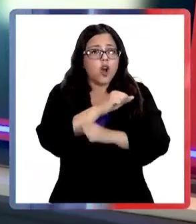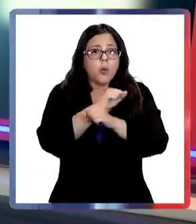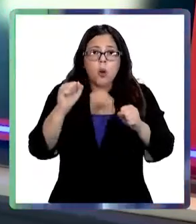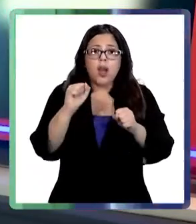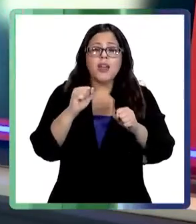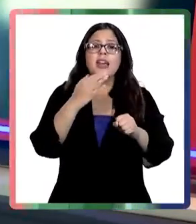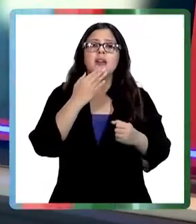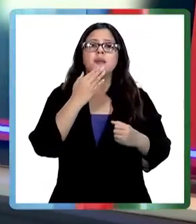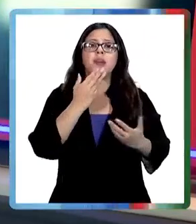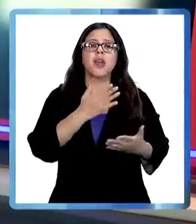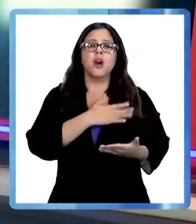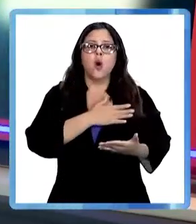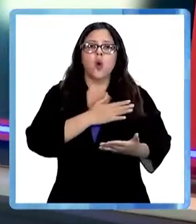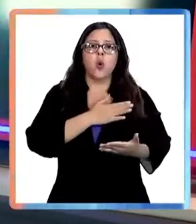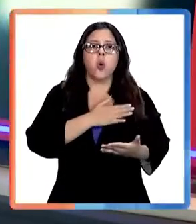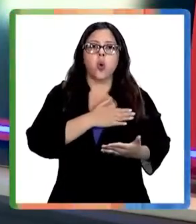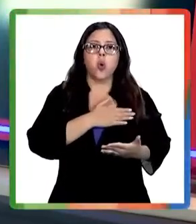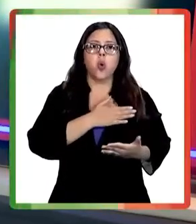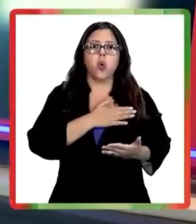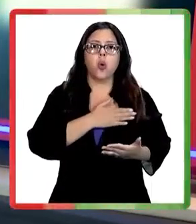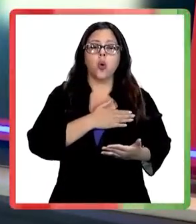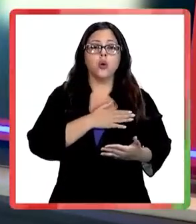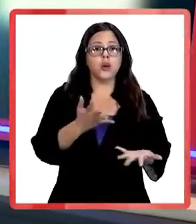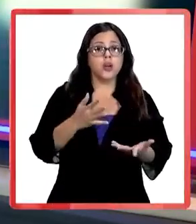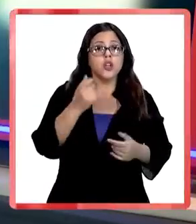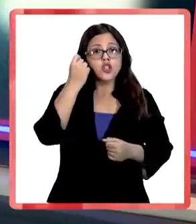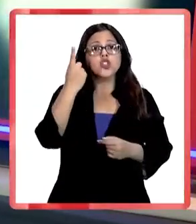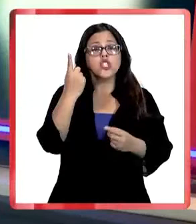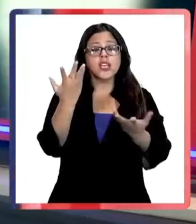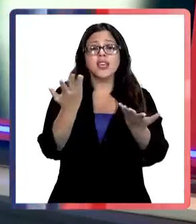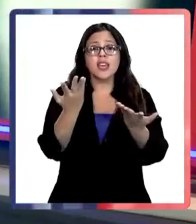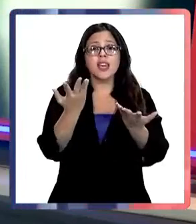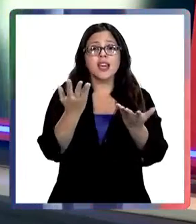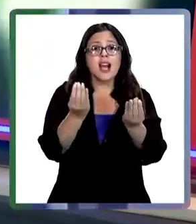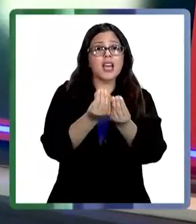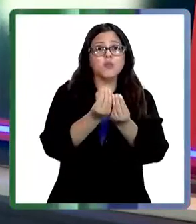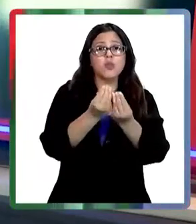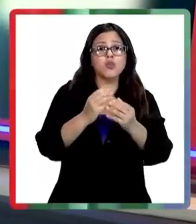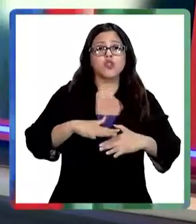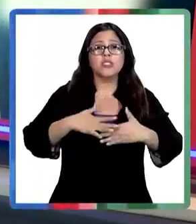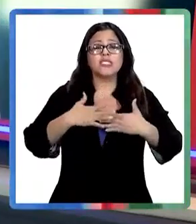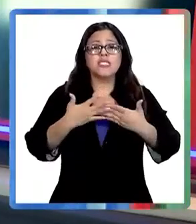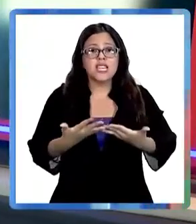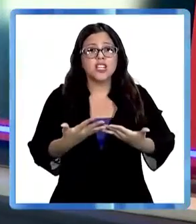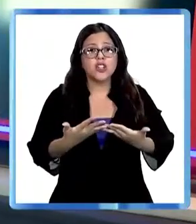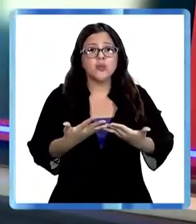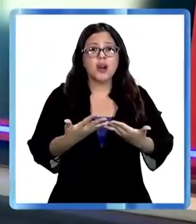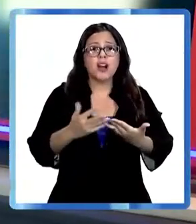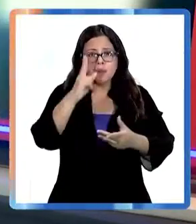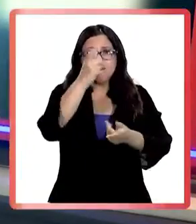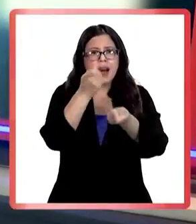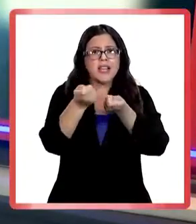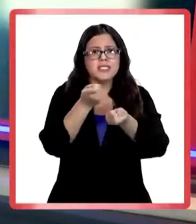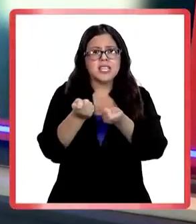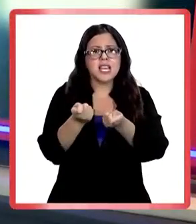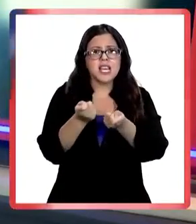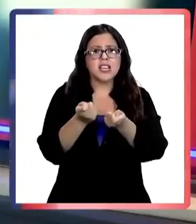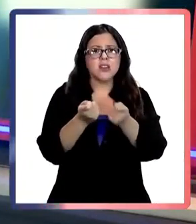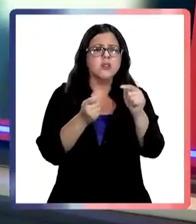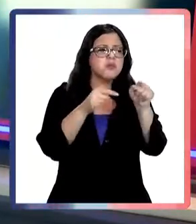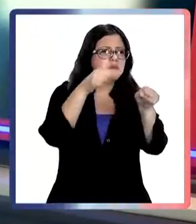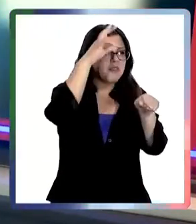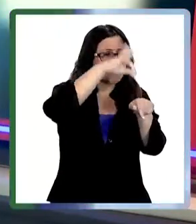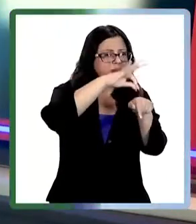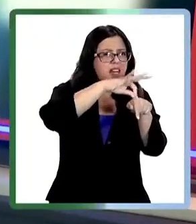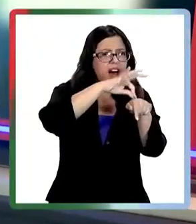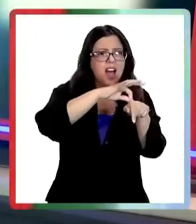Entre cómo se describe la sintomatología. Yo sé que hay muchos síntomas, sí, hay muchos síntomas que se parecen entre una enfermedad